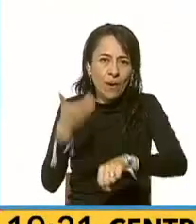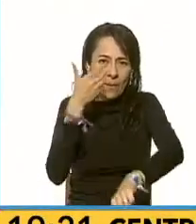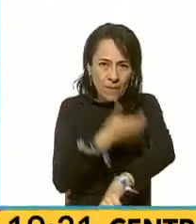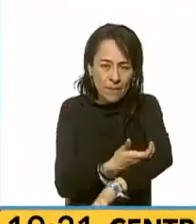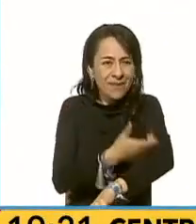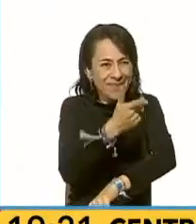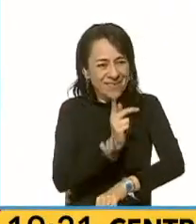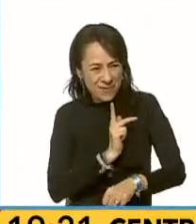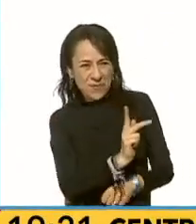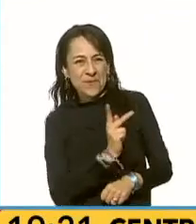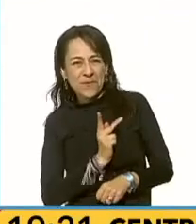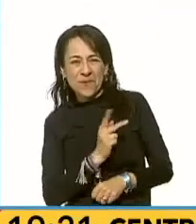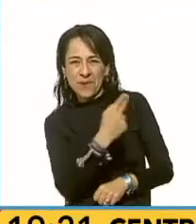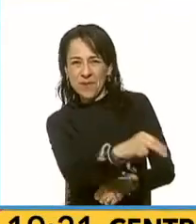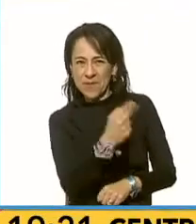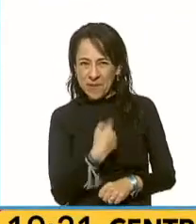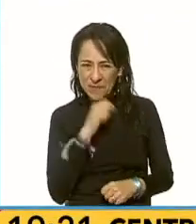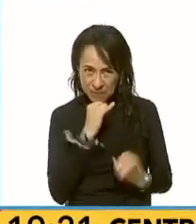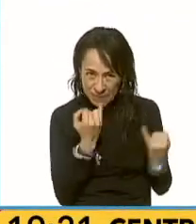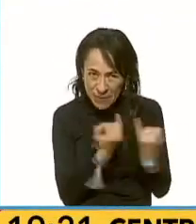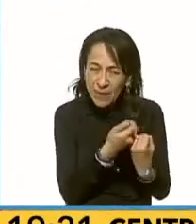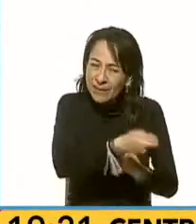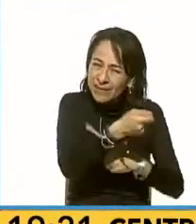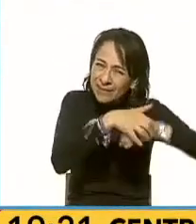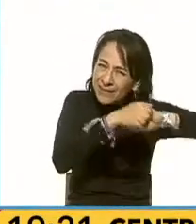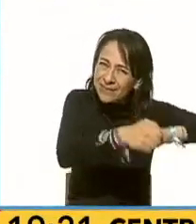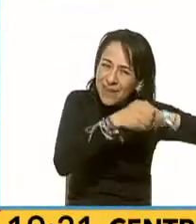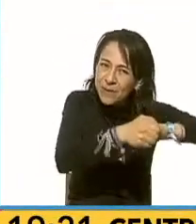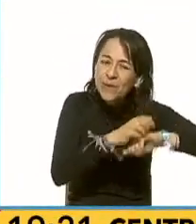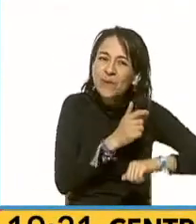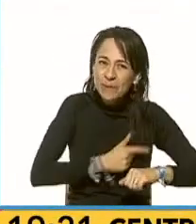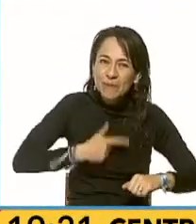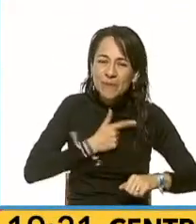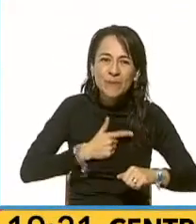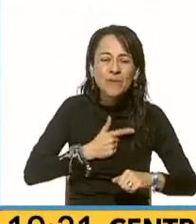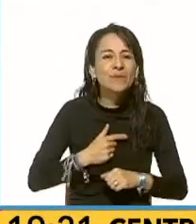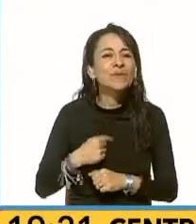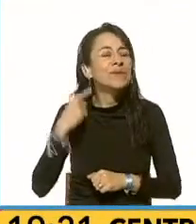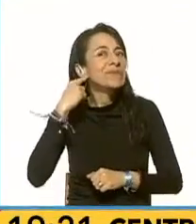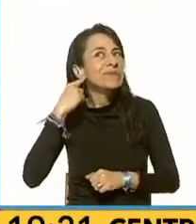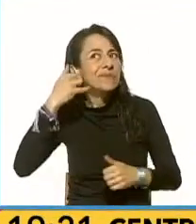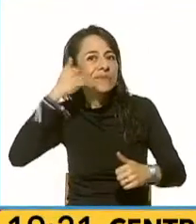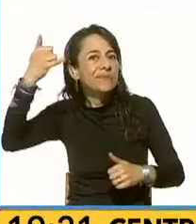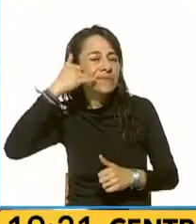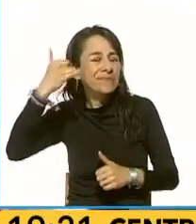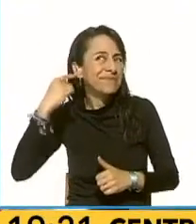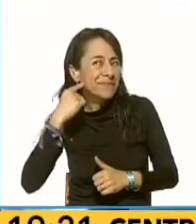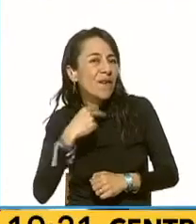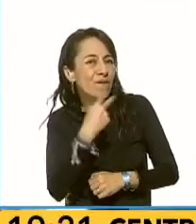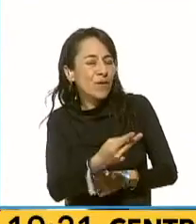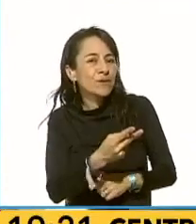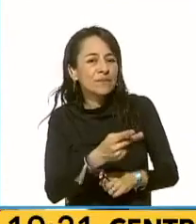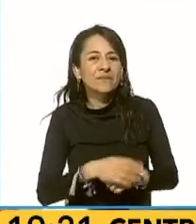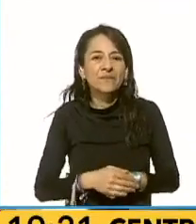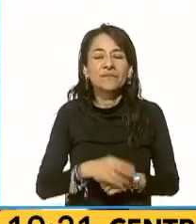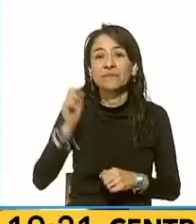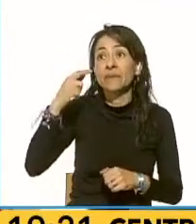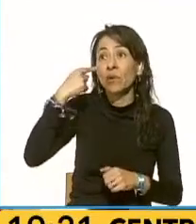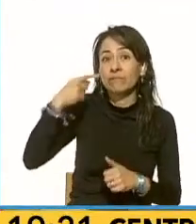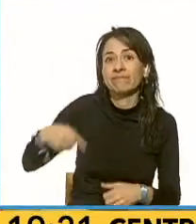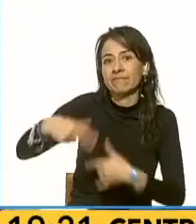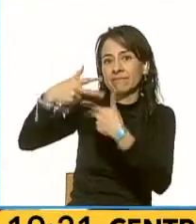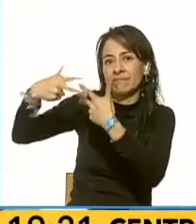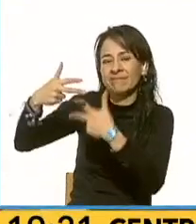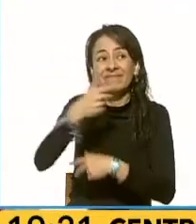con gusto, como siempre. Muy buenas noches. Hola, estimado Jorge. No, pues muchas gracias por la invitación y un gustazo estar aquí